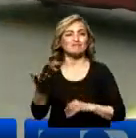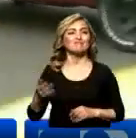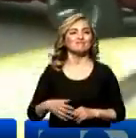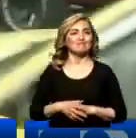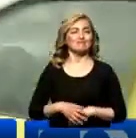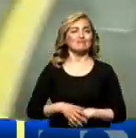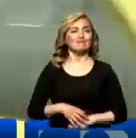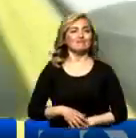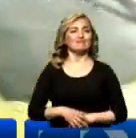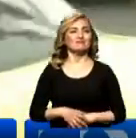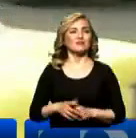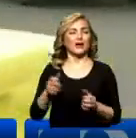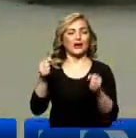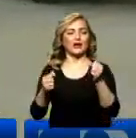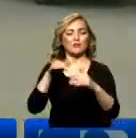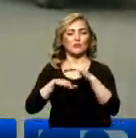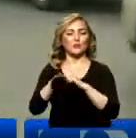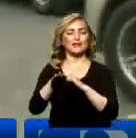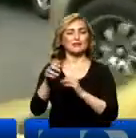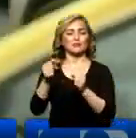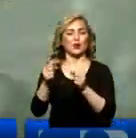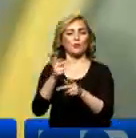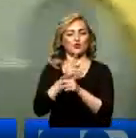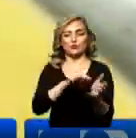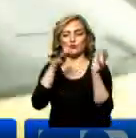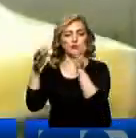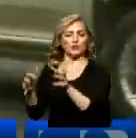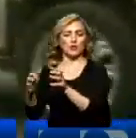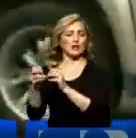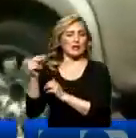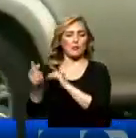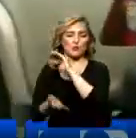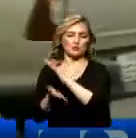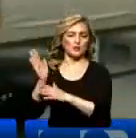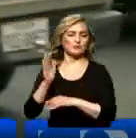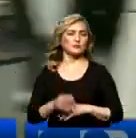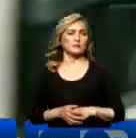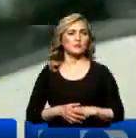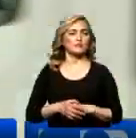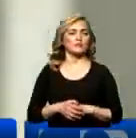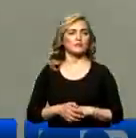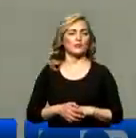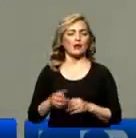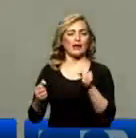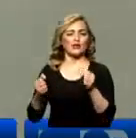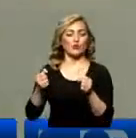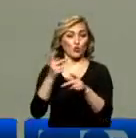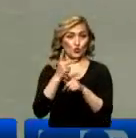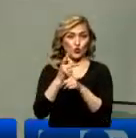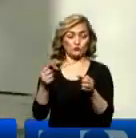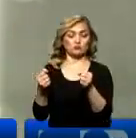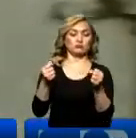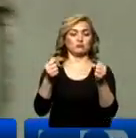ahora es permitir el ingreso de vehículos solo para descargar y que salgan inmediatamente. Sí, entran, descargan y